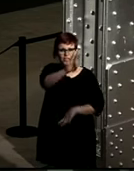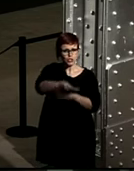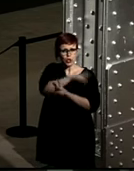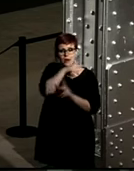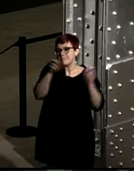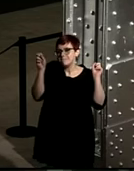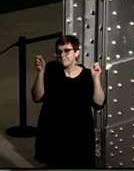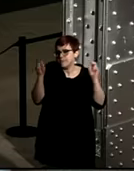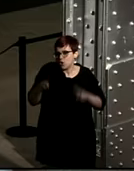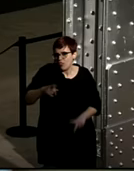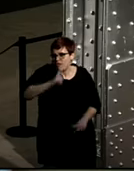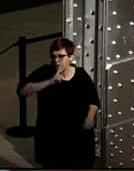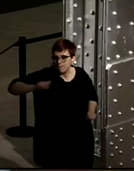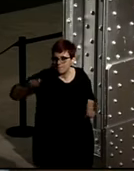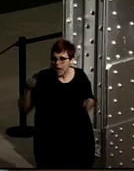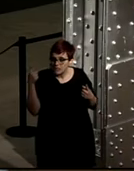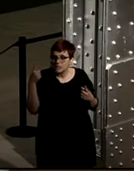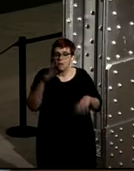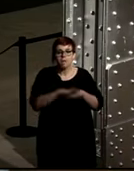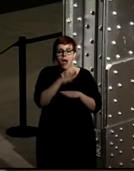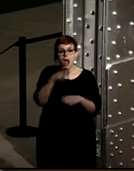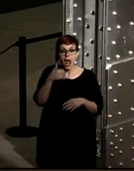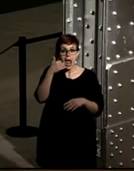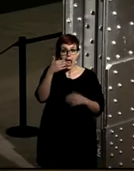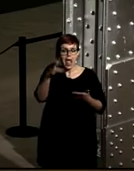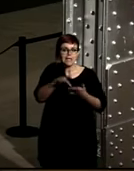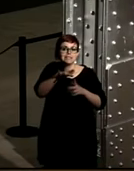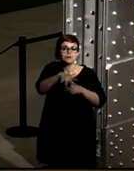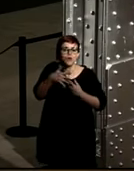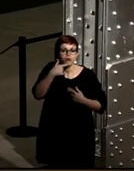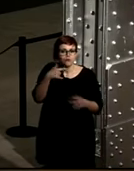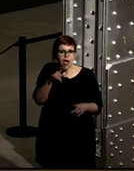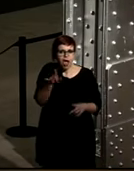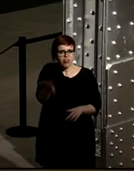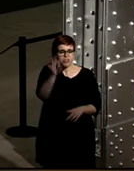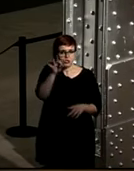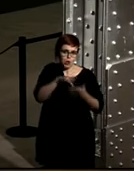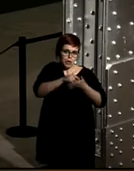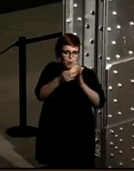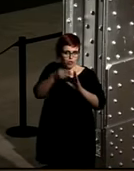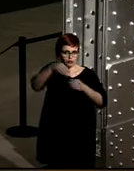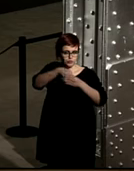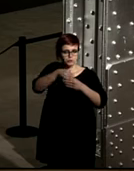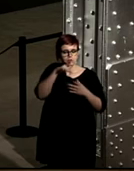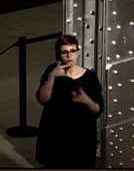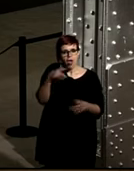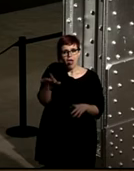habéis tenido que tomar en toda vuestra carrera? Así? En alguno de sus proyectos, ¿quieres decir? Sí. Ah, buena,